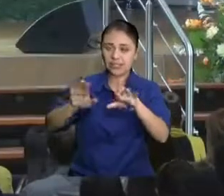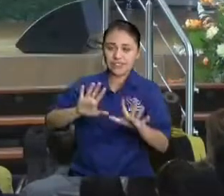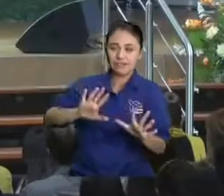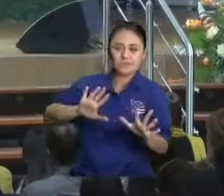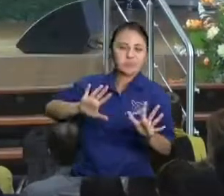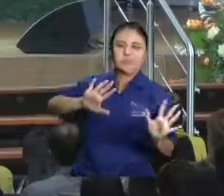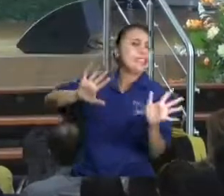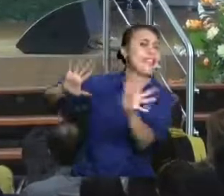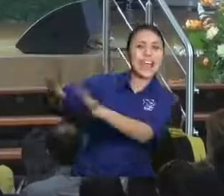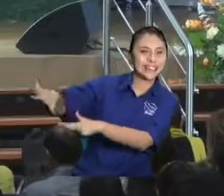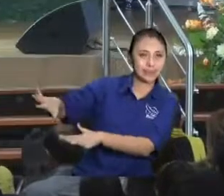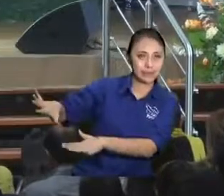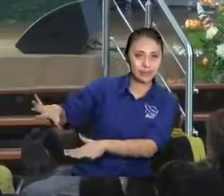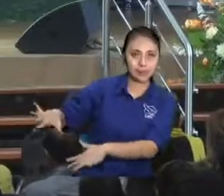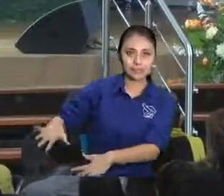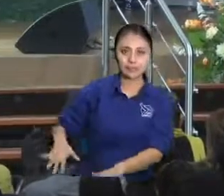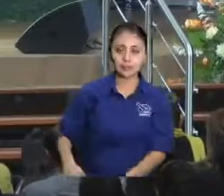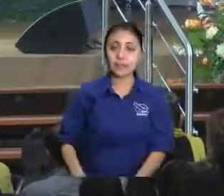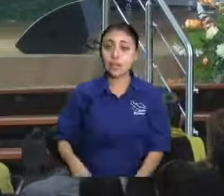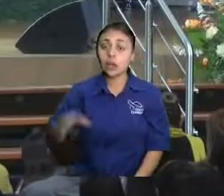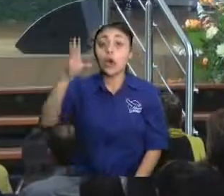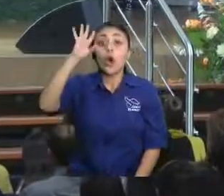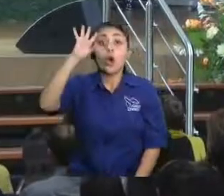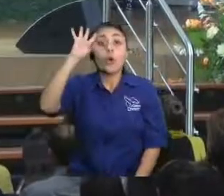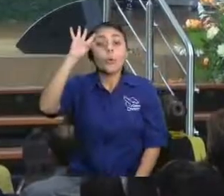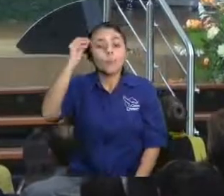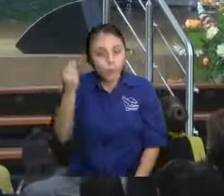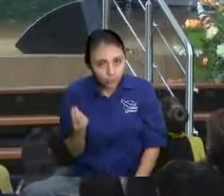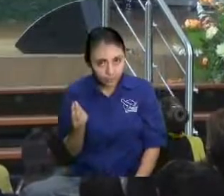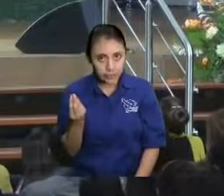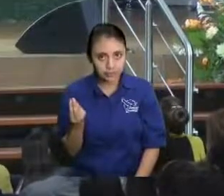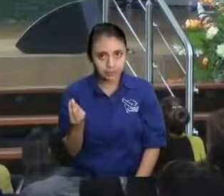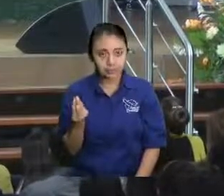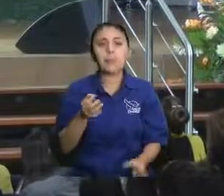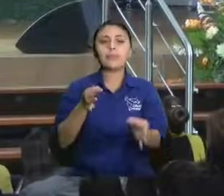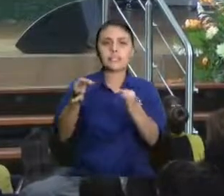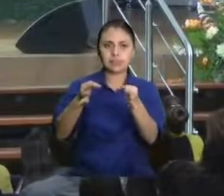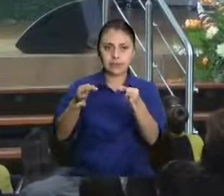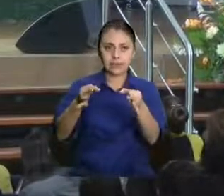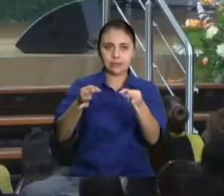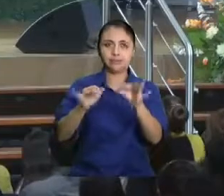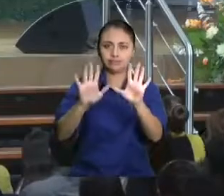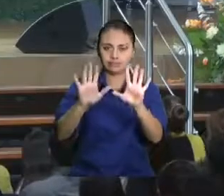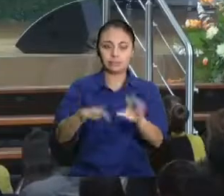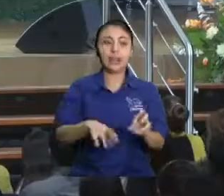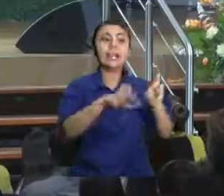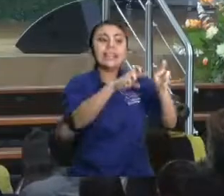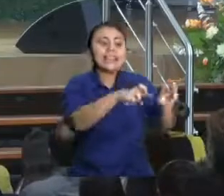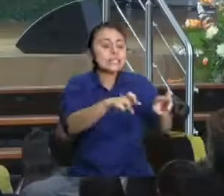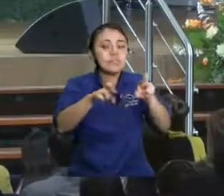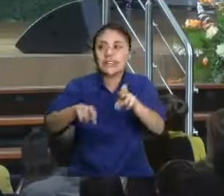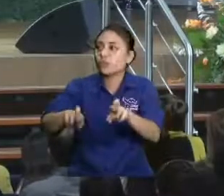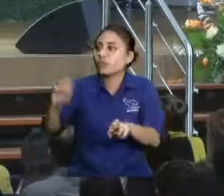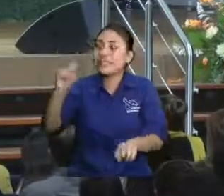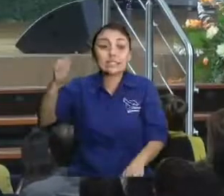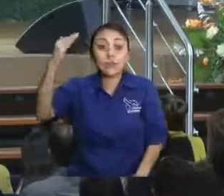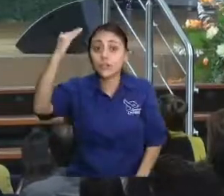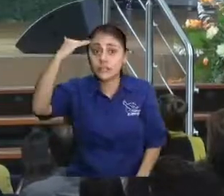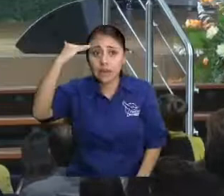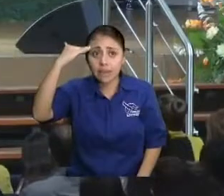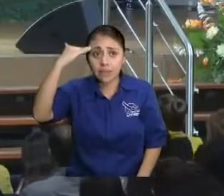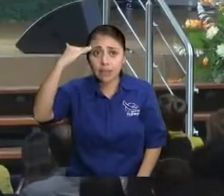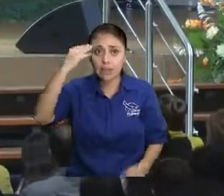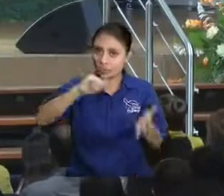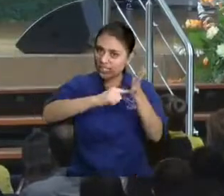me dé tremendas sorpresas. Porque para empezar, miremos, la gente no conoce, no sabe lo que